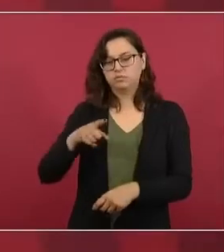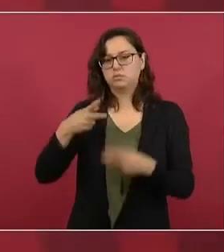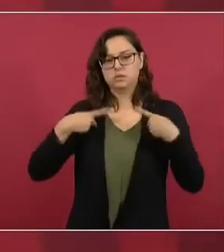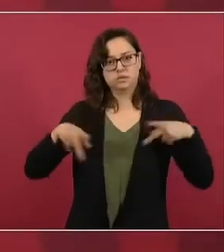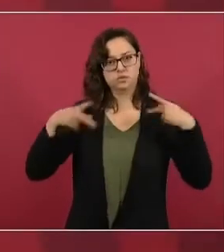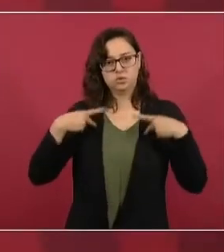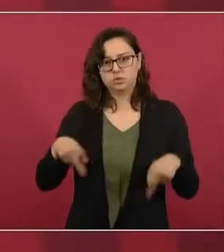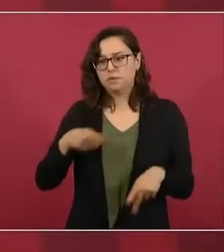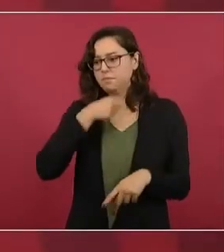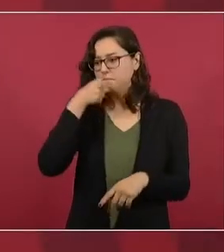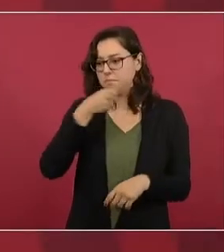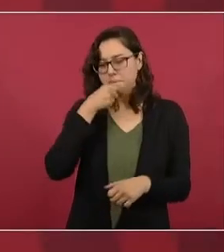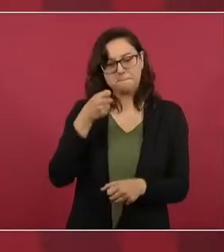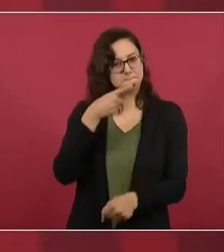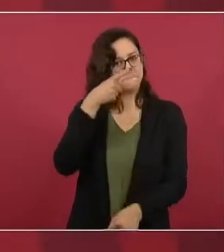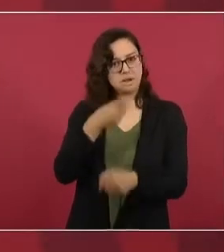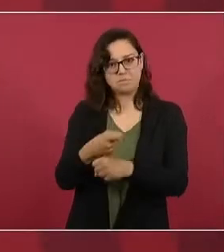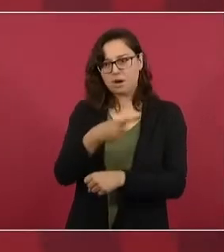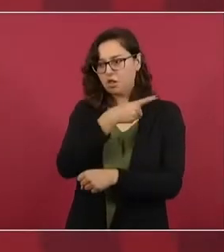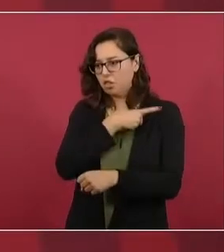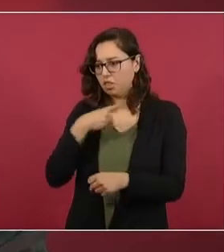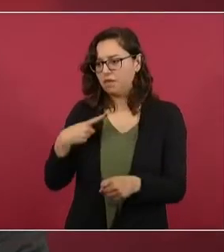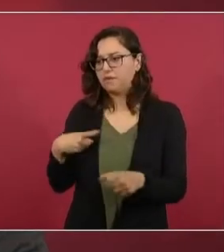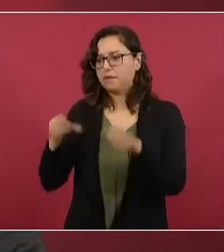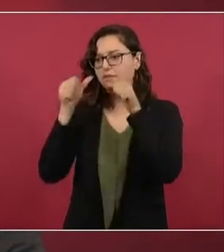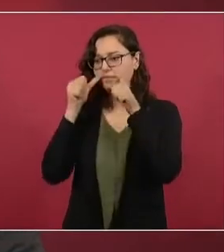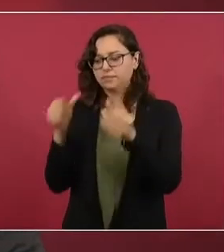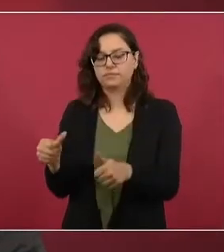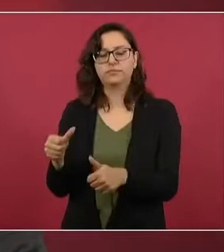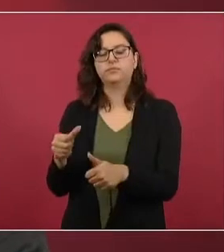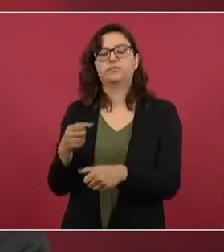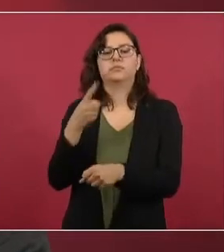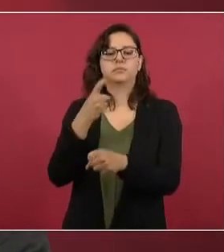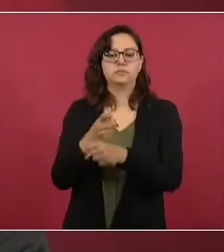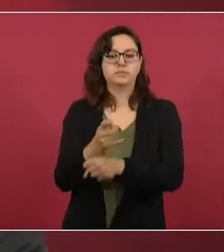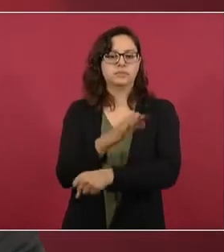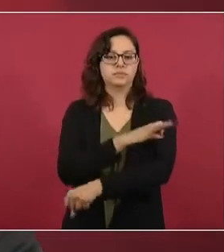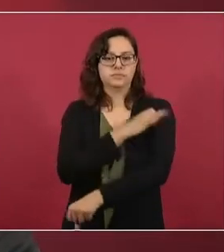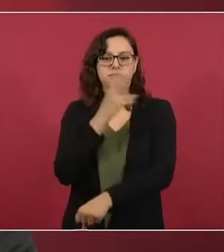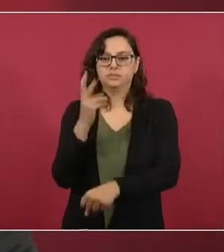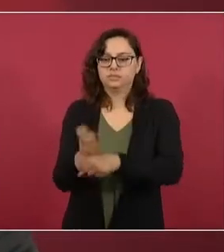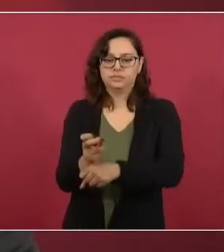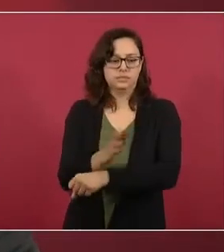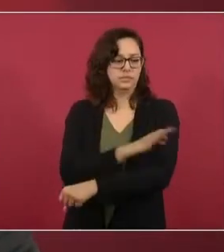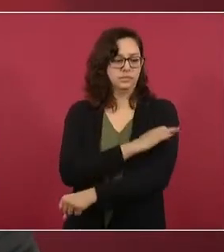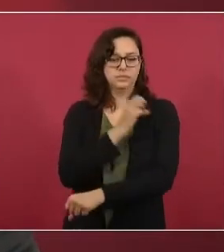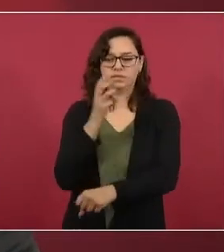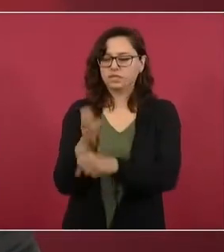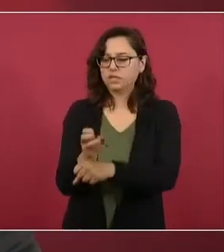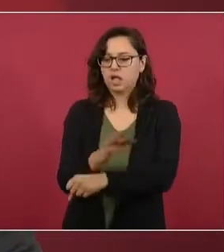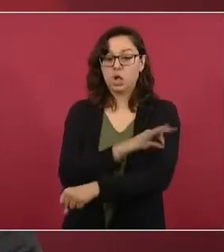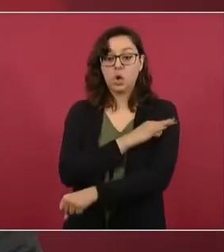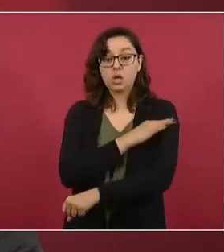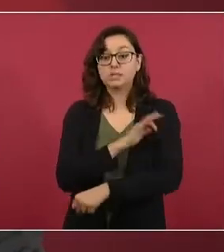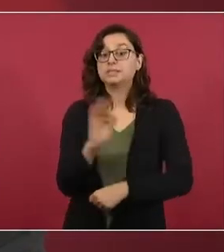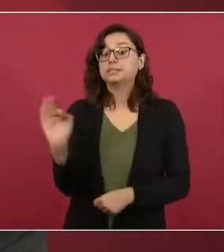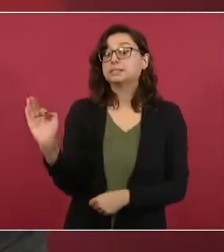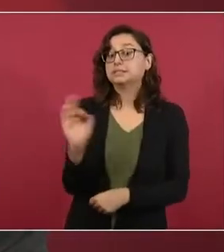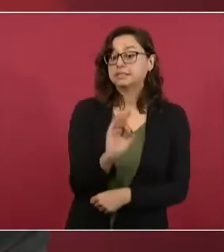población fue la primera en recibir los refuerzos, y en esta ocasión se identifica que